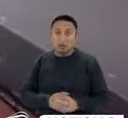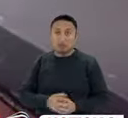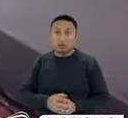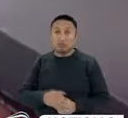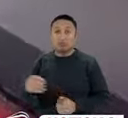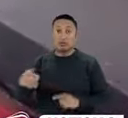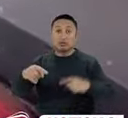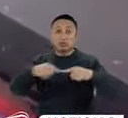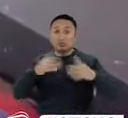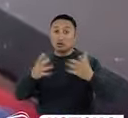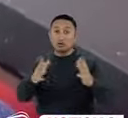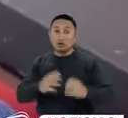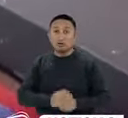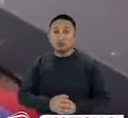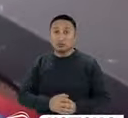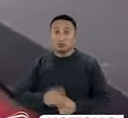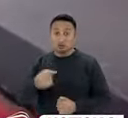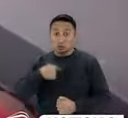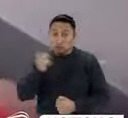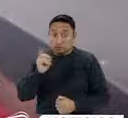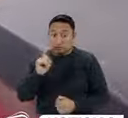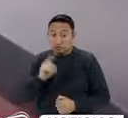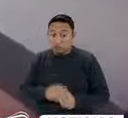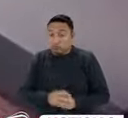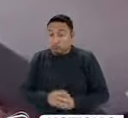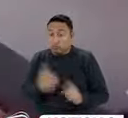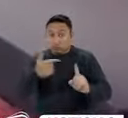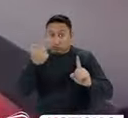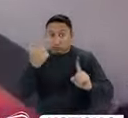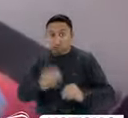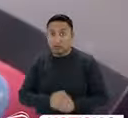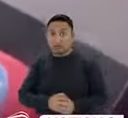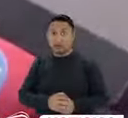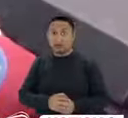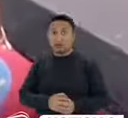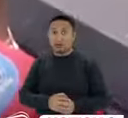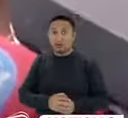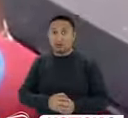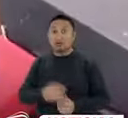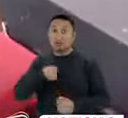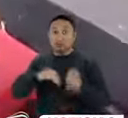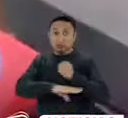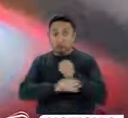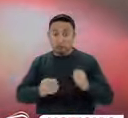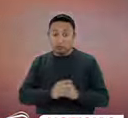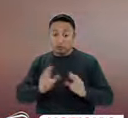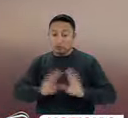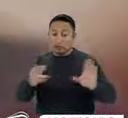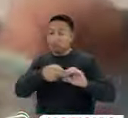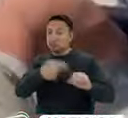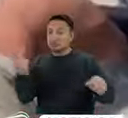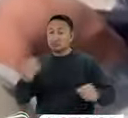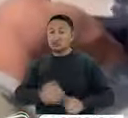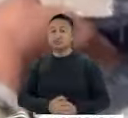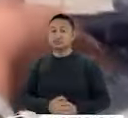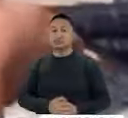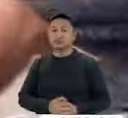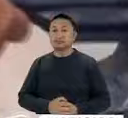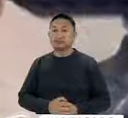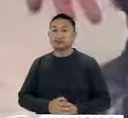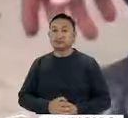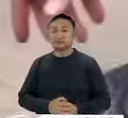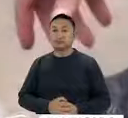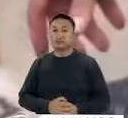ya salieron. Ya. ¿Gatillero? No, gatillero no. ¿Vacunar? Era robo por allá, yo me salí. Durante la